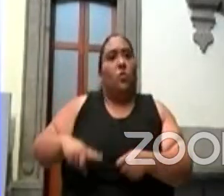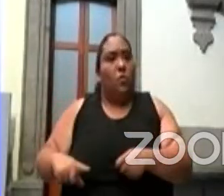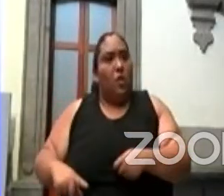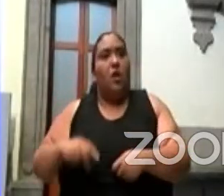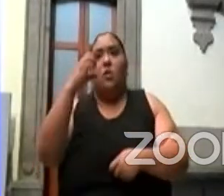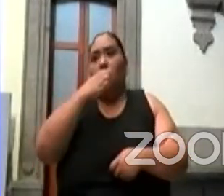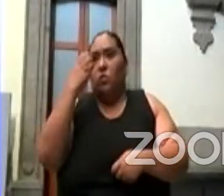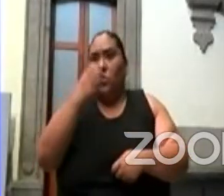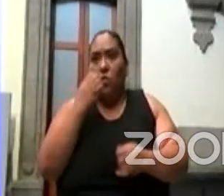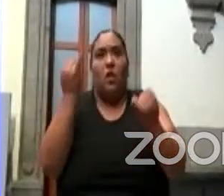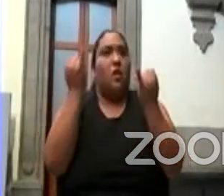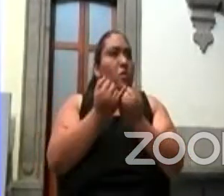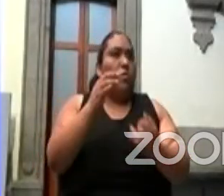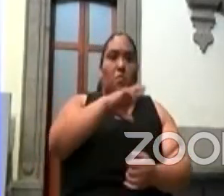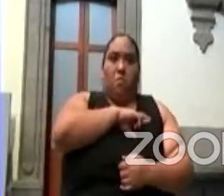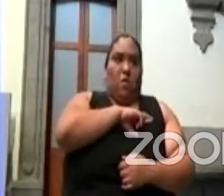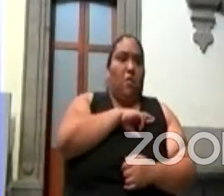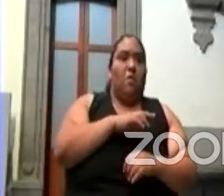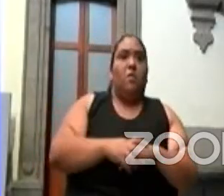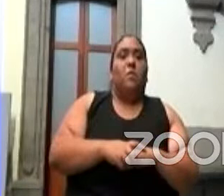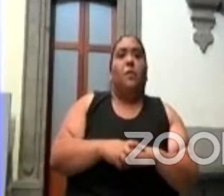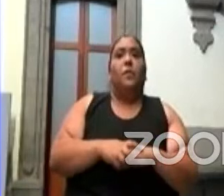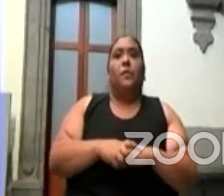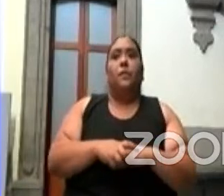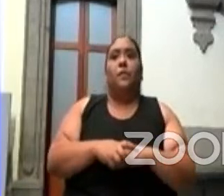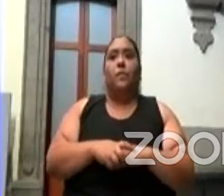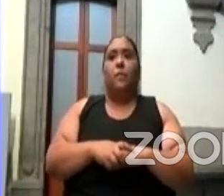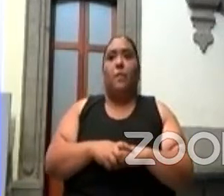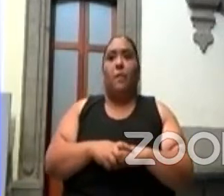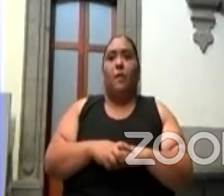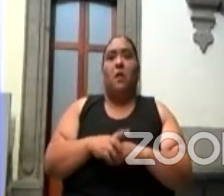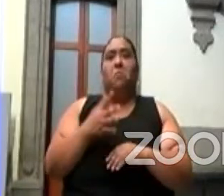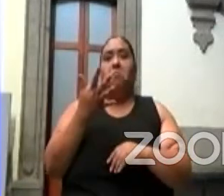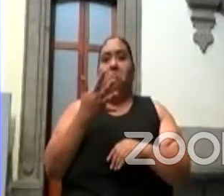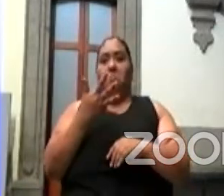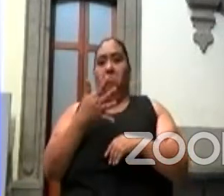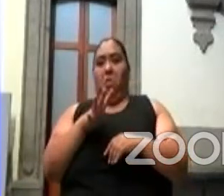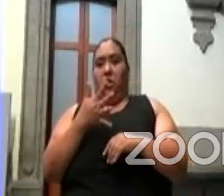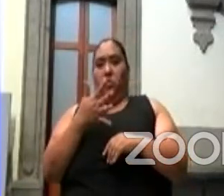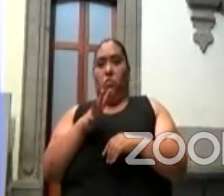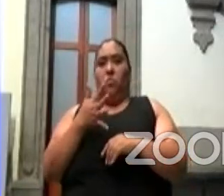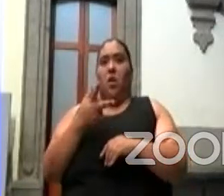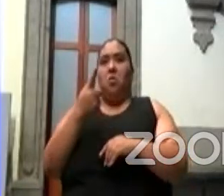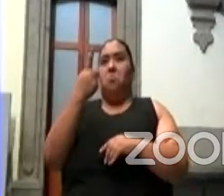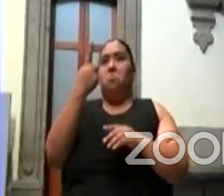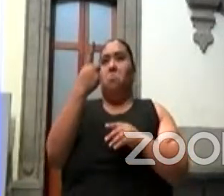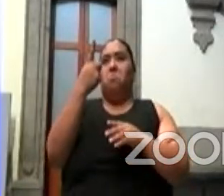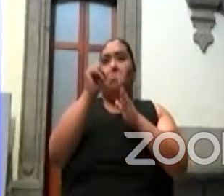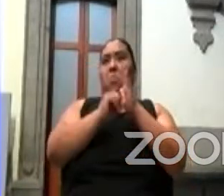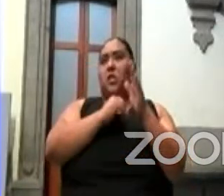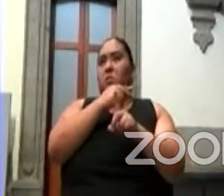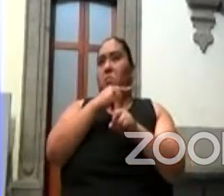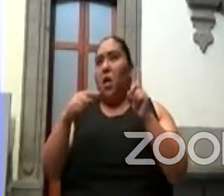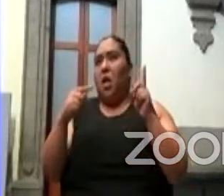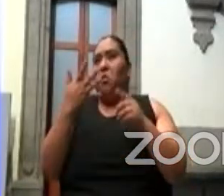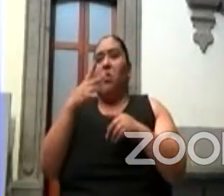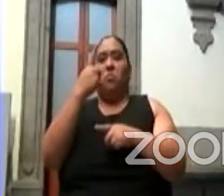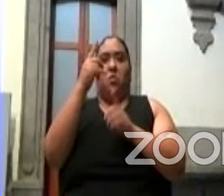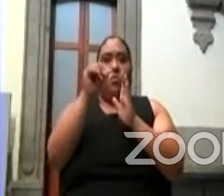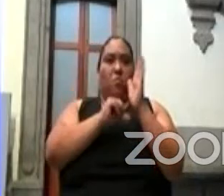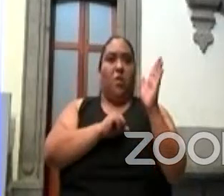también. Y desde hace como mes y medio, bueno, no, un mes más o menos,